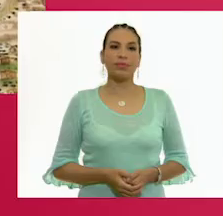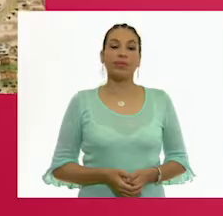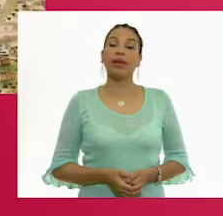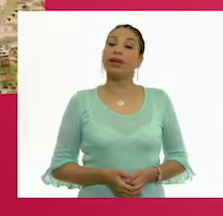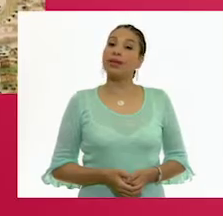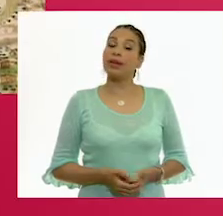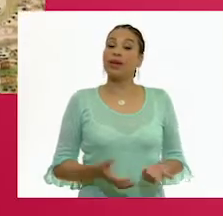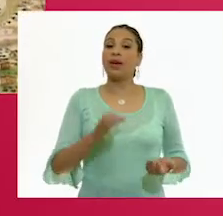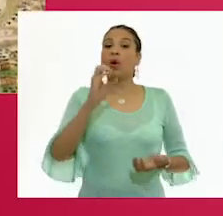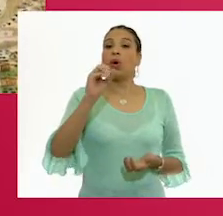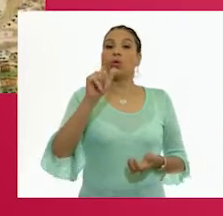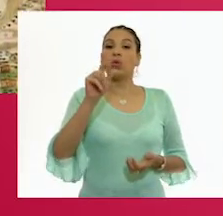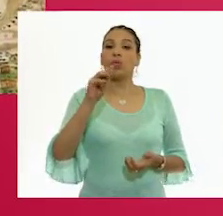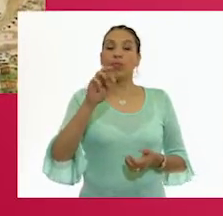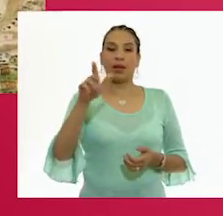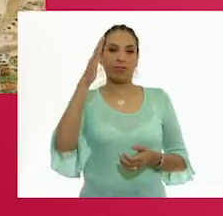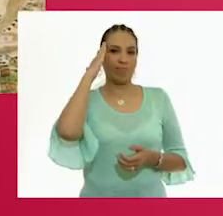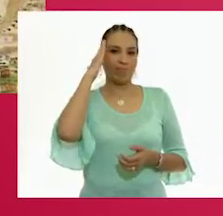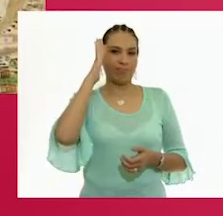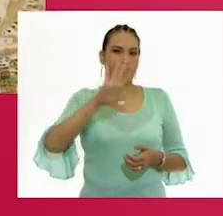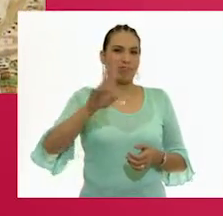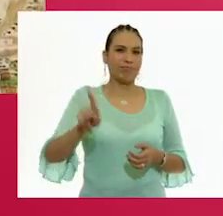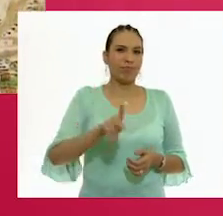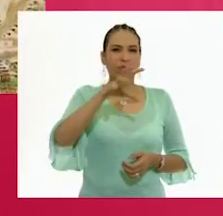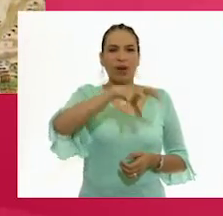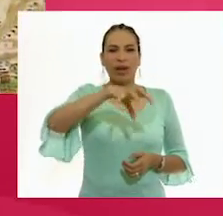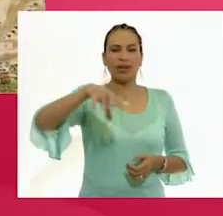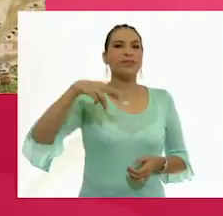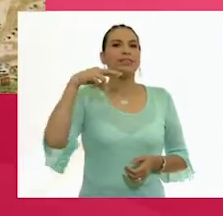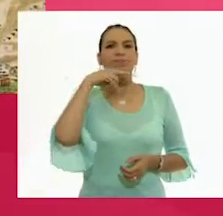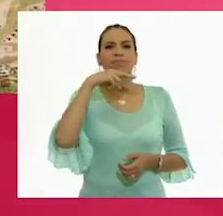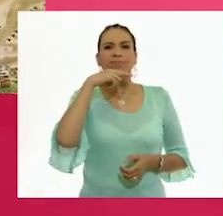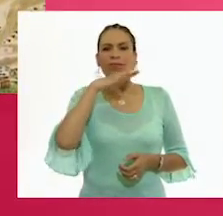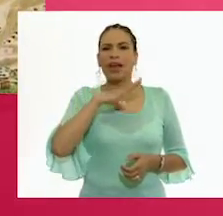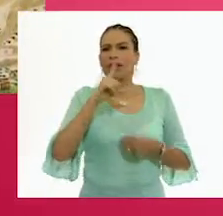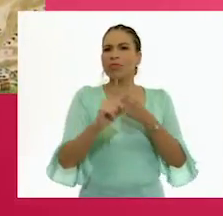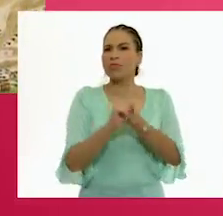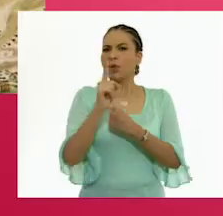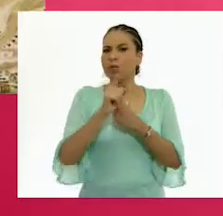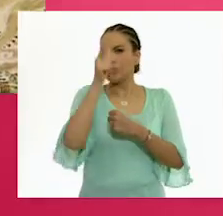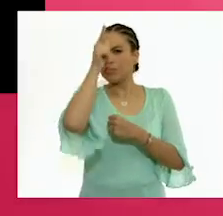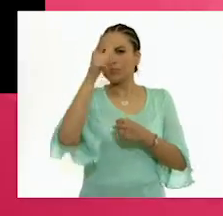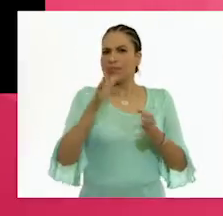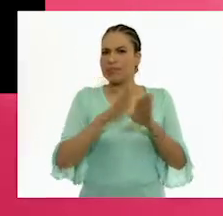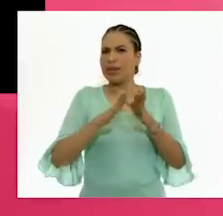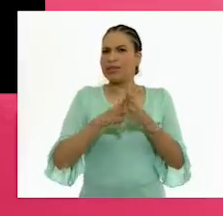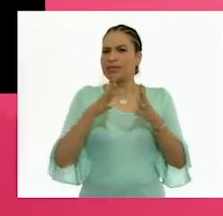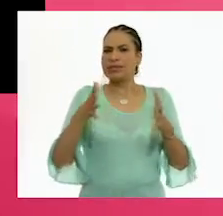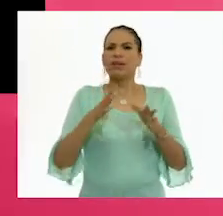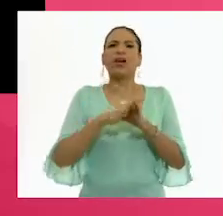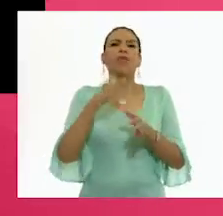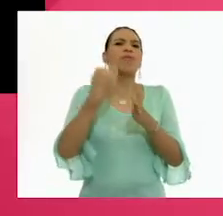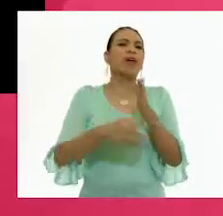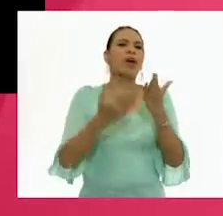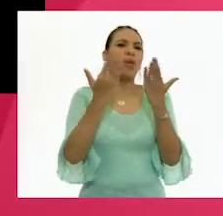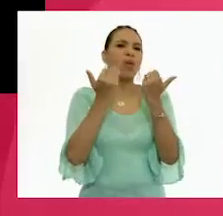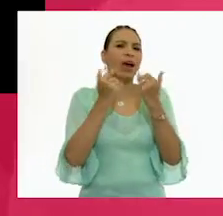Así que Otumba prosperó como cabecera de pueblos, pero muy pronto enfrentó un problema muy serio, la falta del